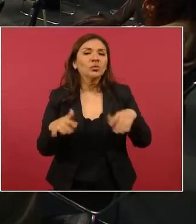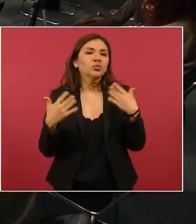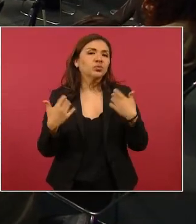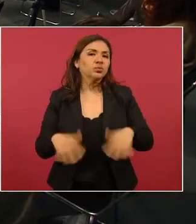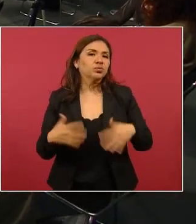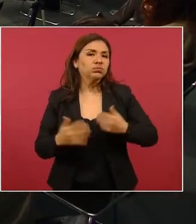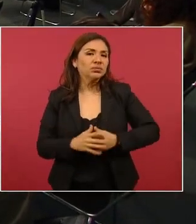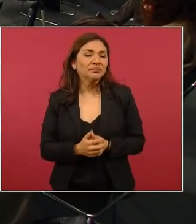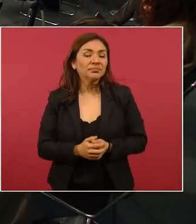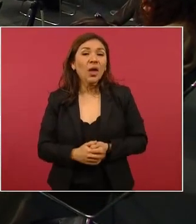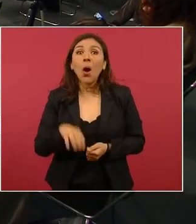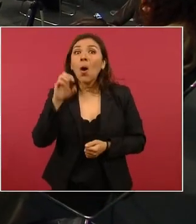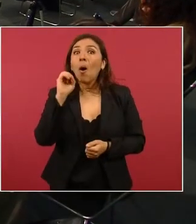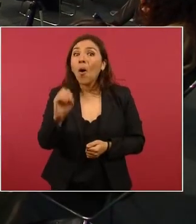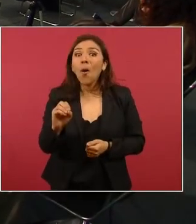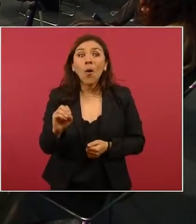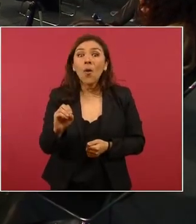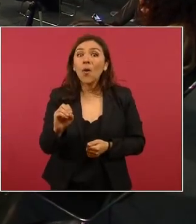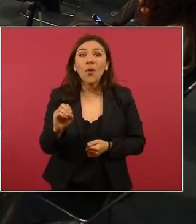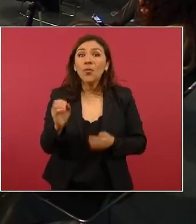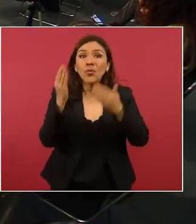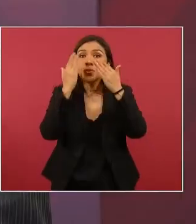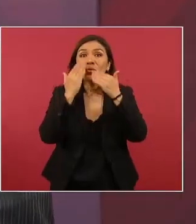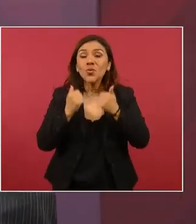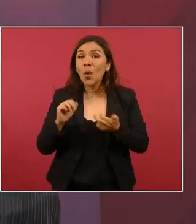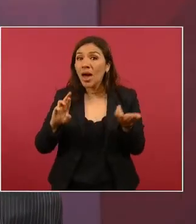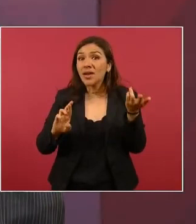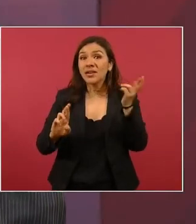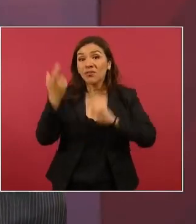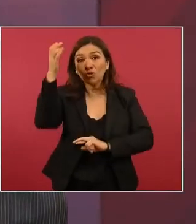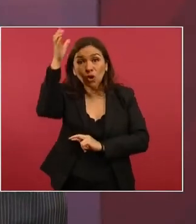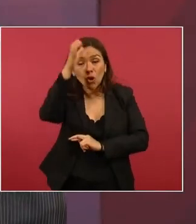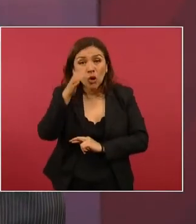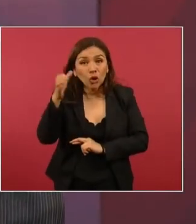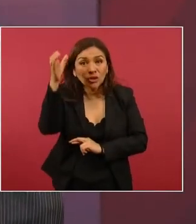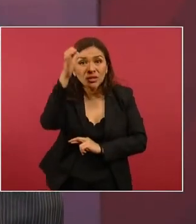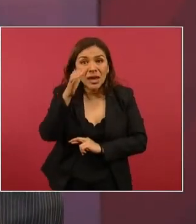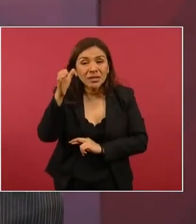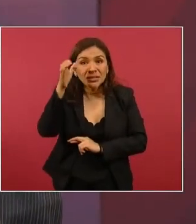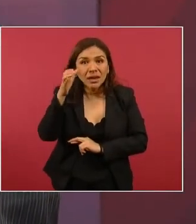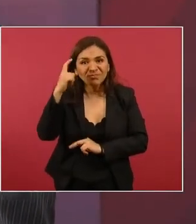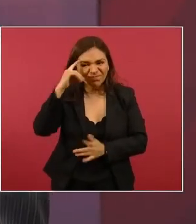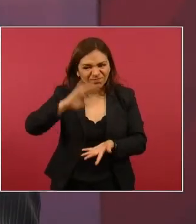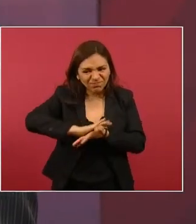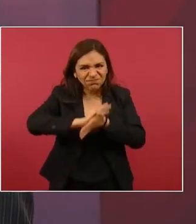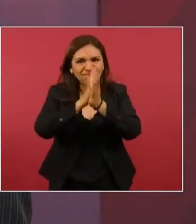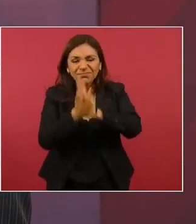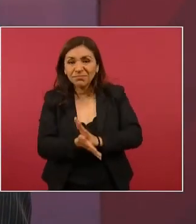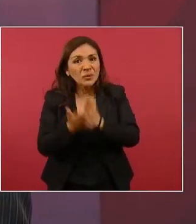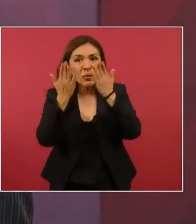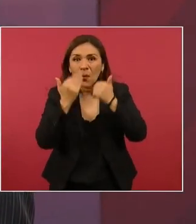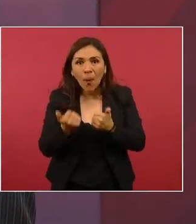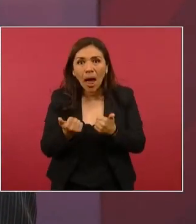y si no existiera la revolución de las conciencias, y si no